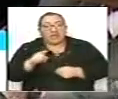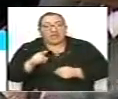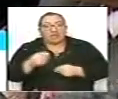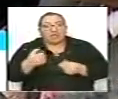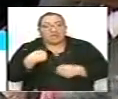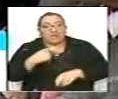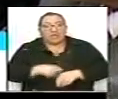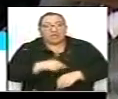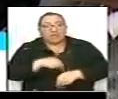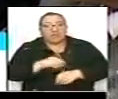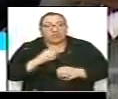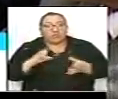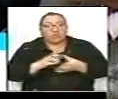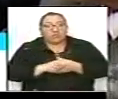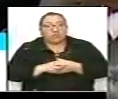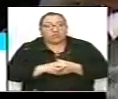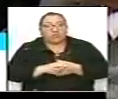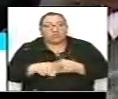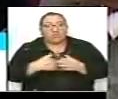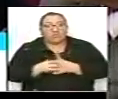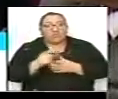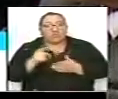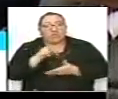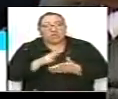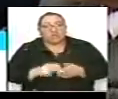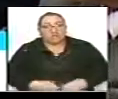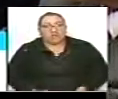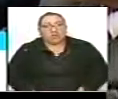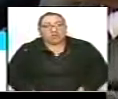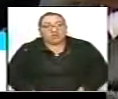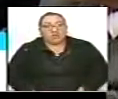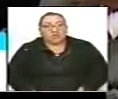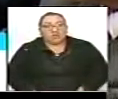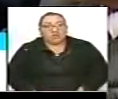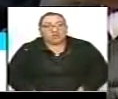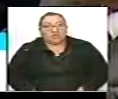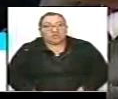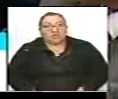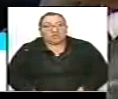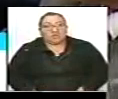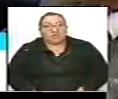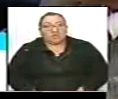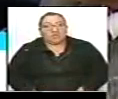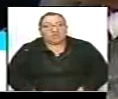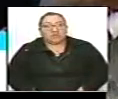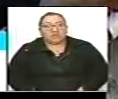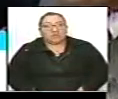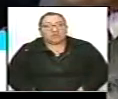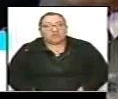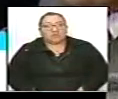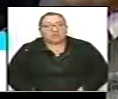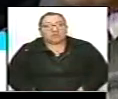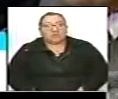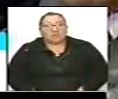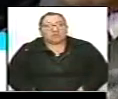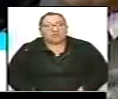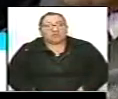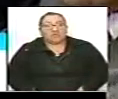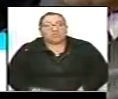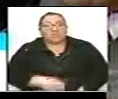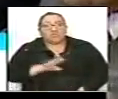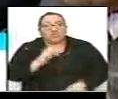tenido a lo largo de su carrera, producto de sus lecturas, no producto de sus acciones. Y además